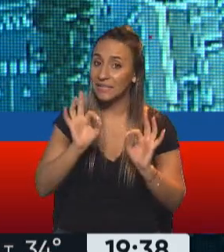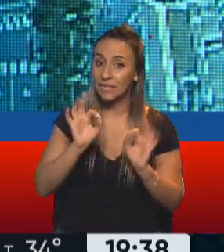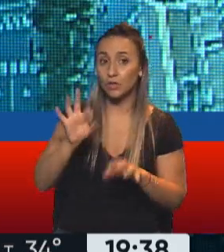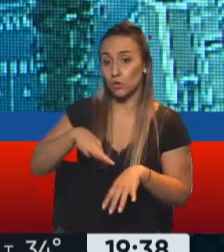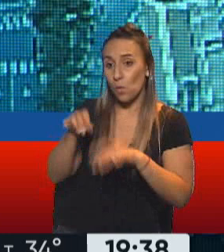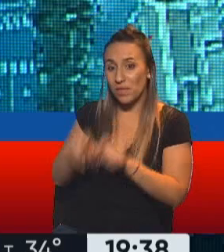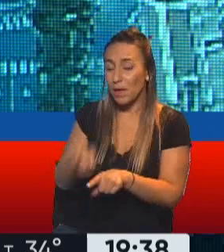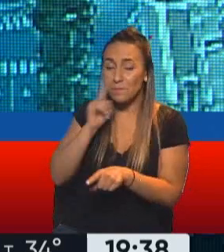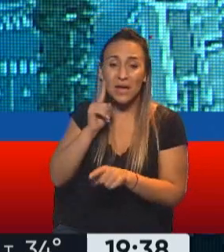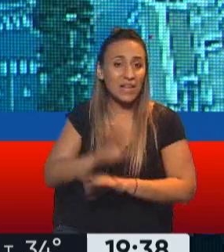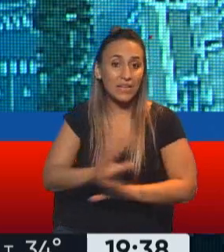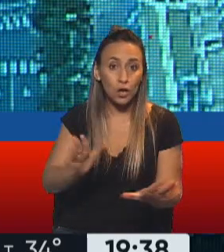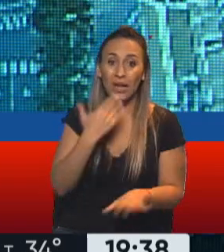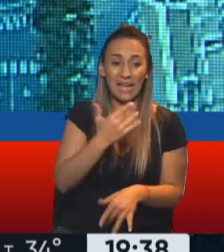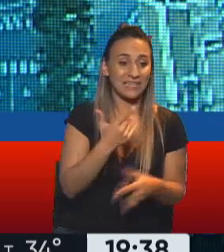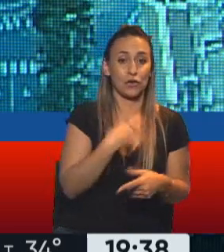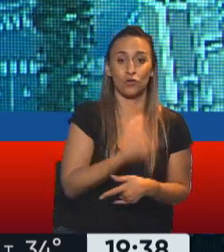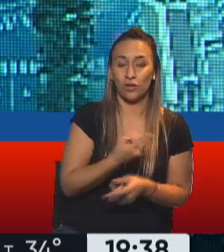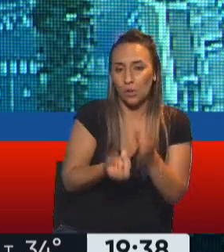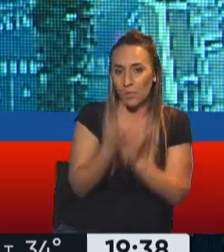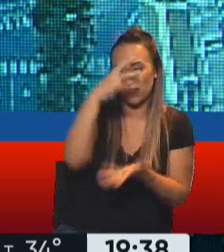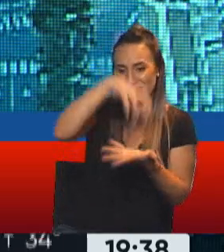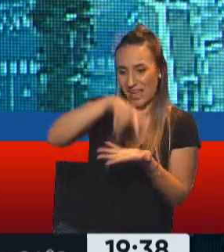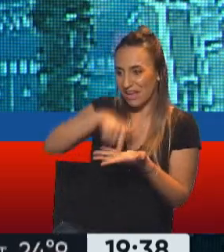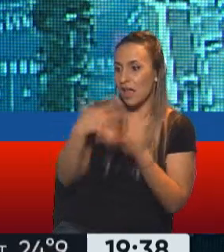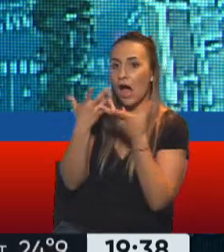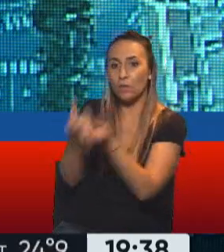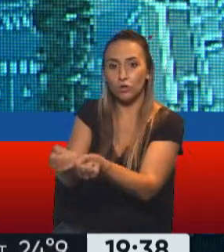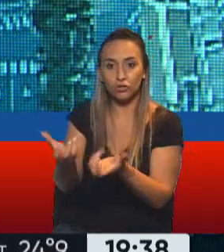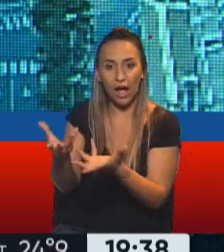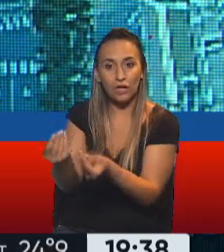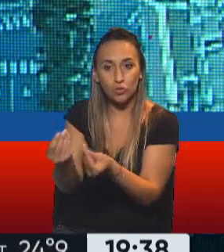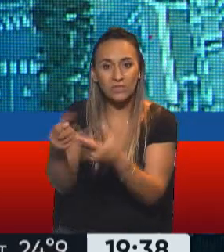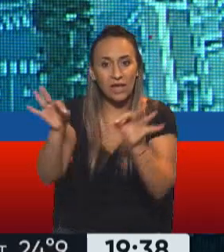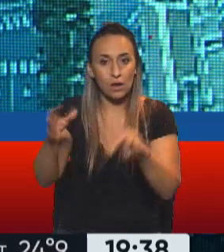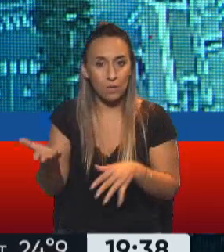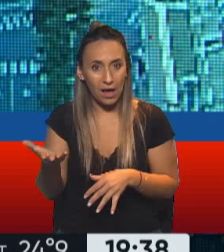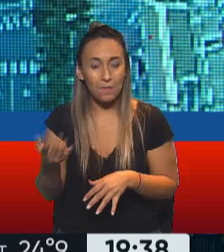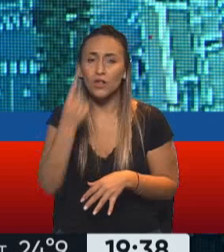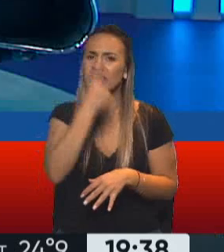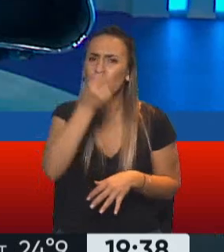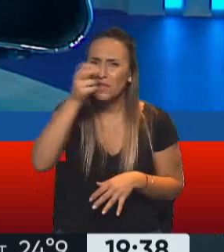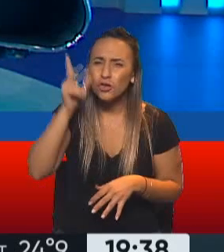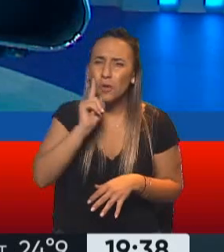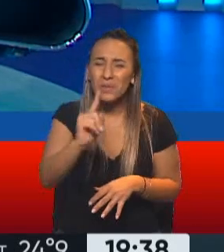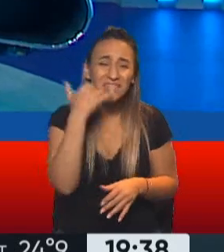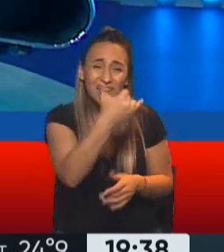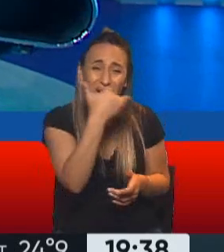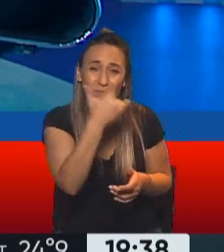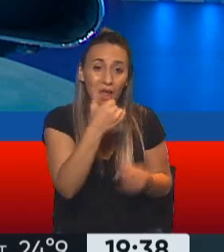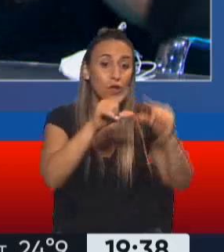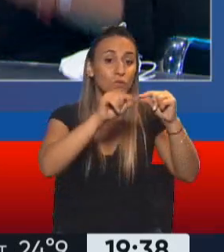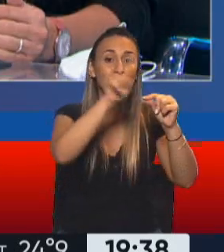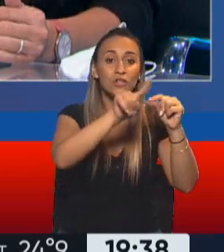sacó. 115.000 llamadas exclusivamente consultas por violencia en un año a la línea